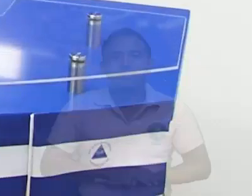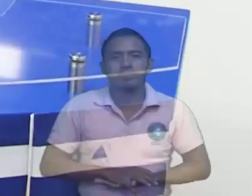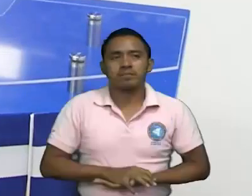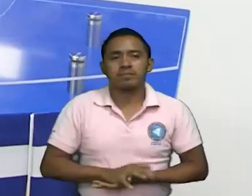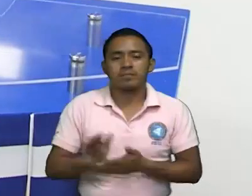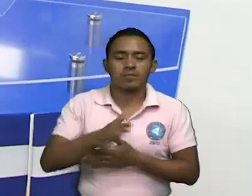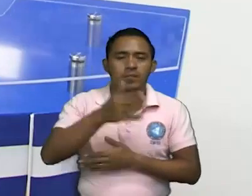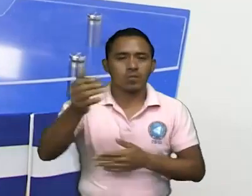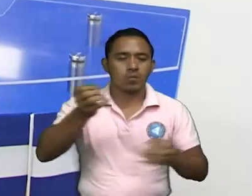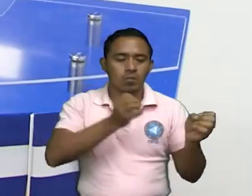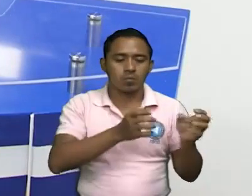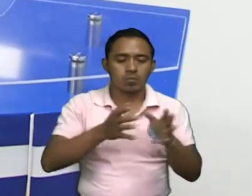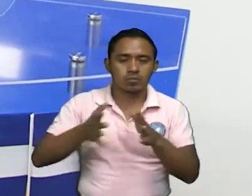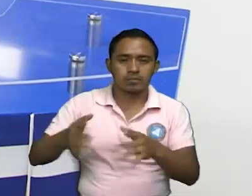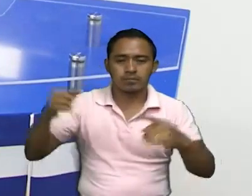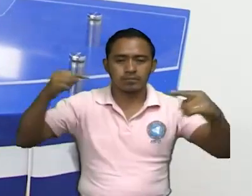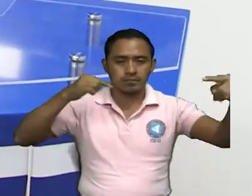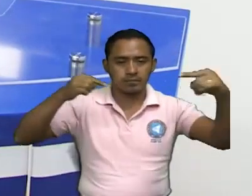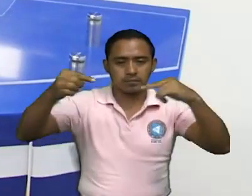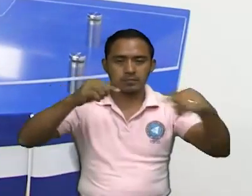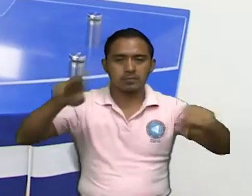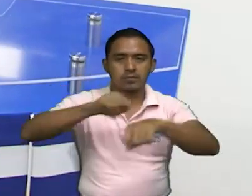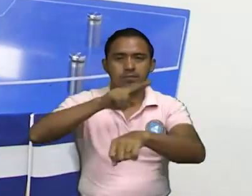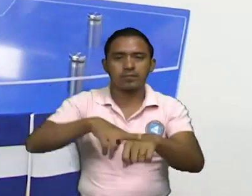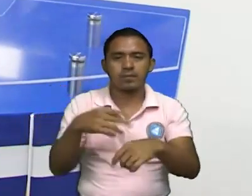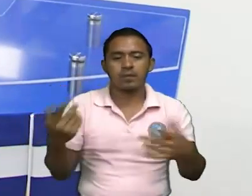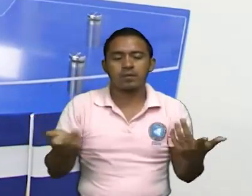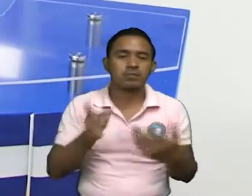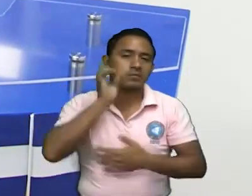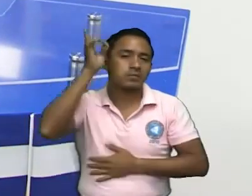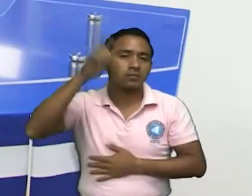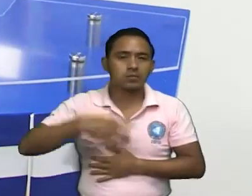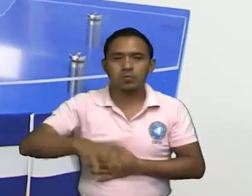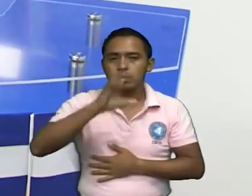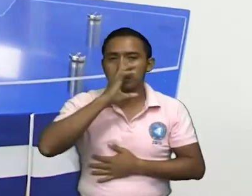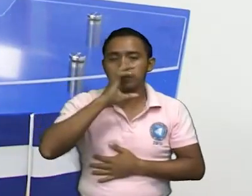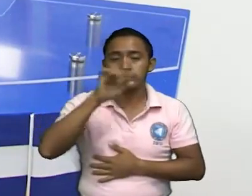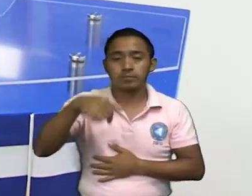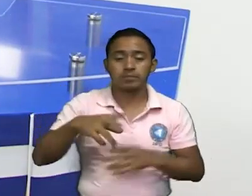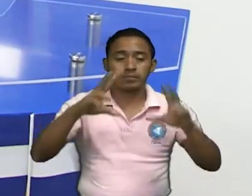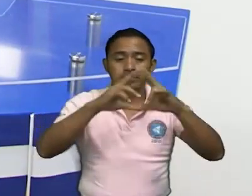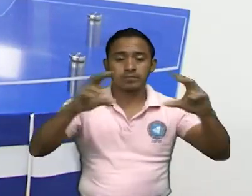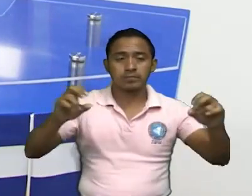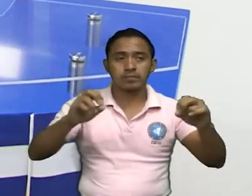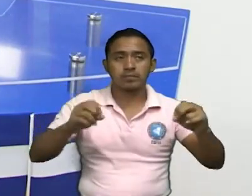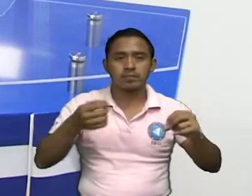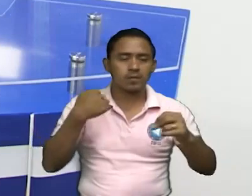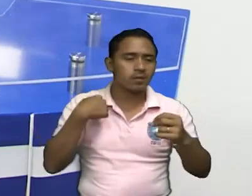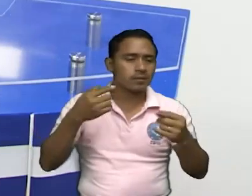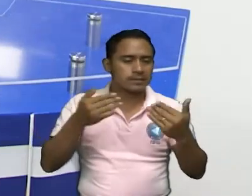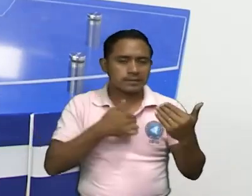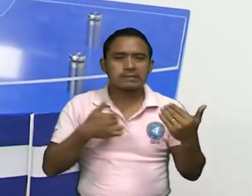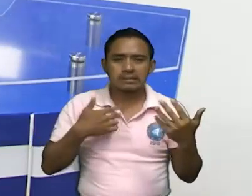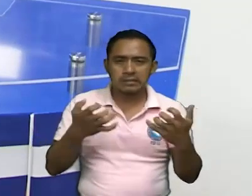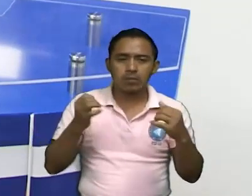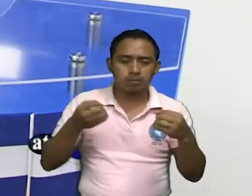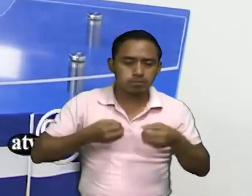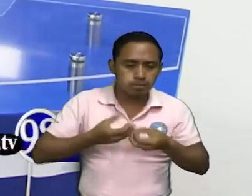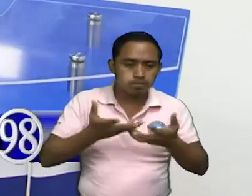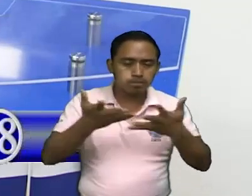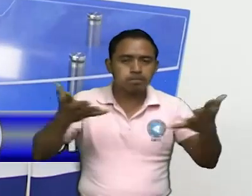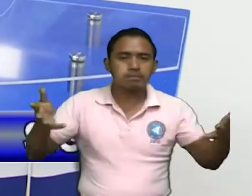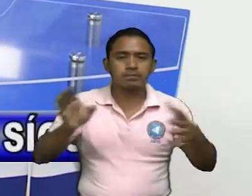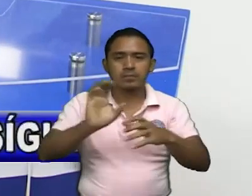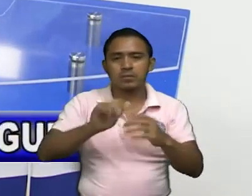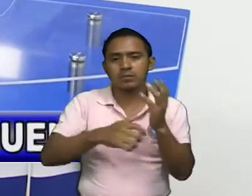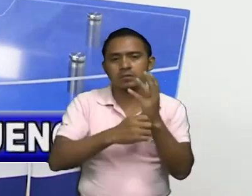Y en otro orden, la Estrategia Nacional para el Desarrollo de la Porcinocultura Nicaragüense apunta a avanzar en el abastecimiento de carne